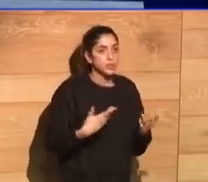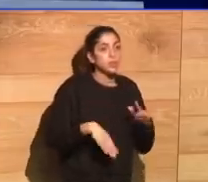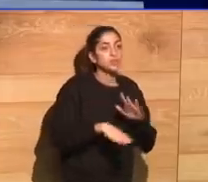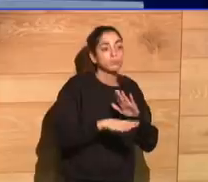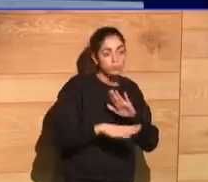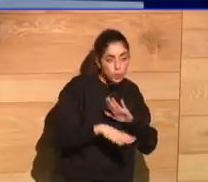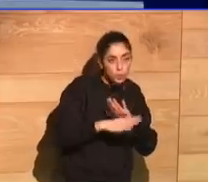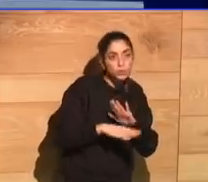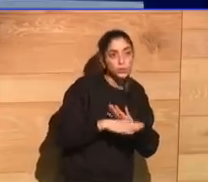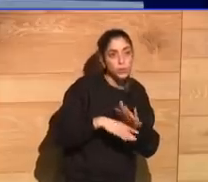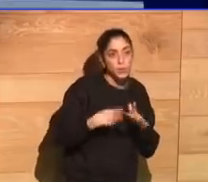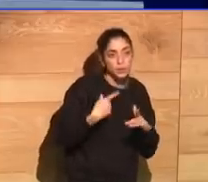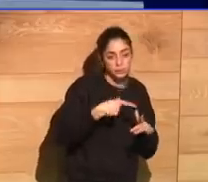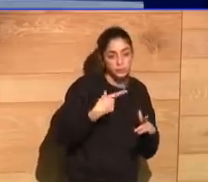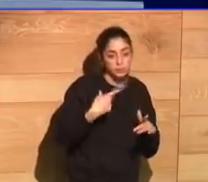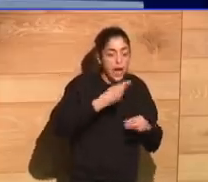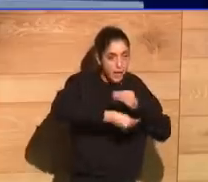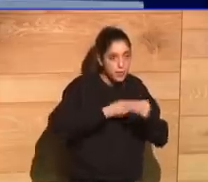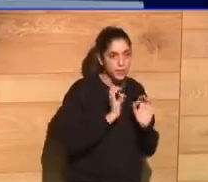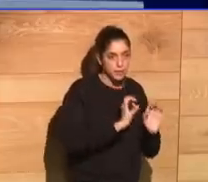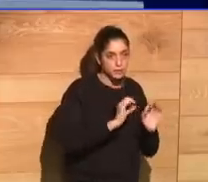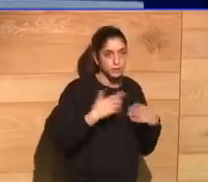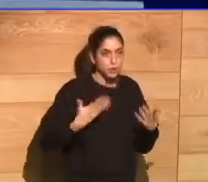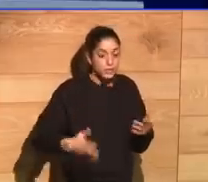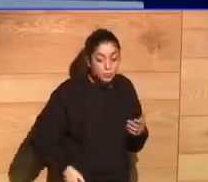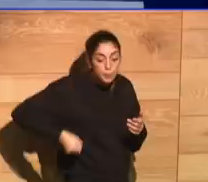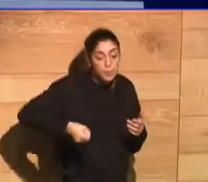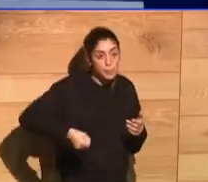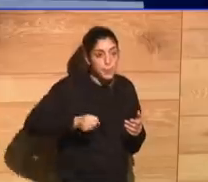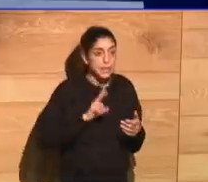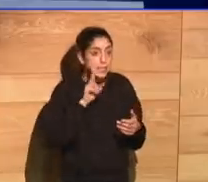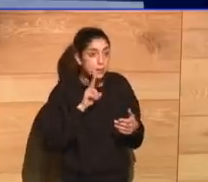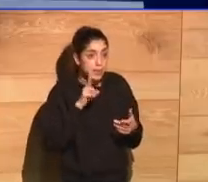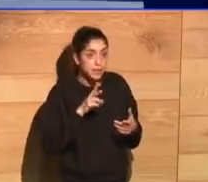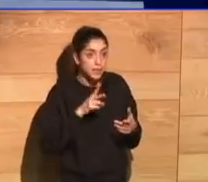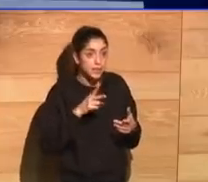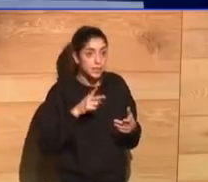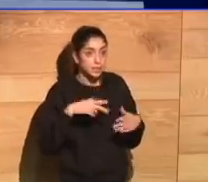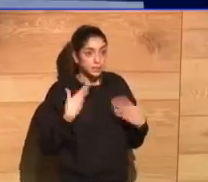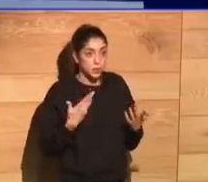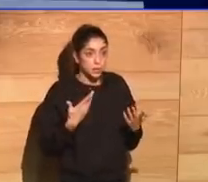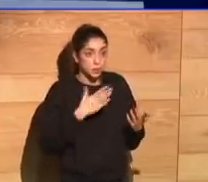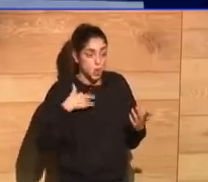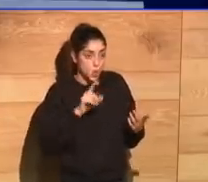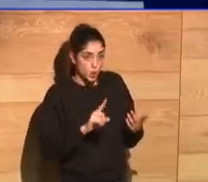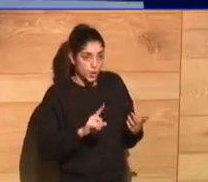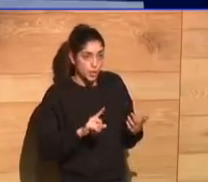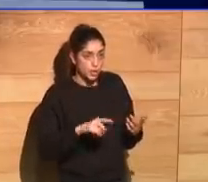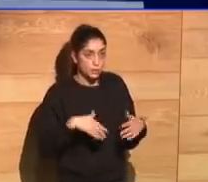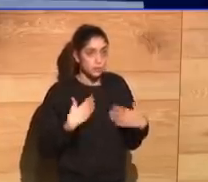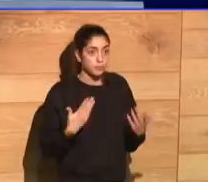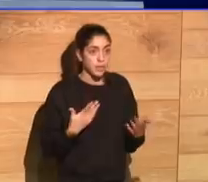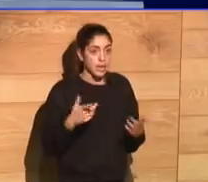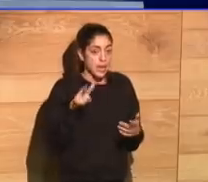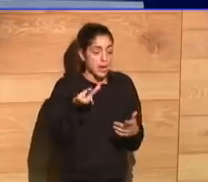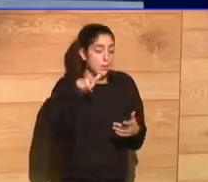haciendo eso. Él, cuando cuenta lo de la maleta, pues será porque le divirtió hacerlo. Evidentemente no tenía ninguna intención de interpretar una maleta verde, lo cual no lo convierte en un hombre